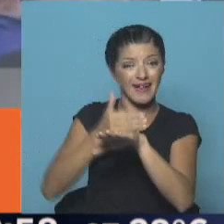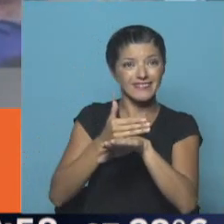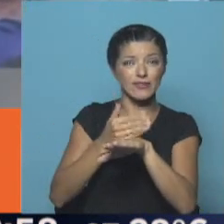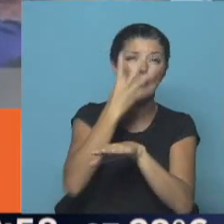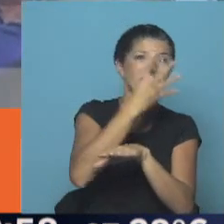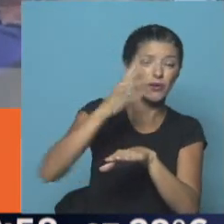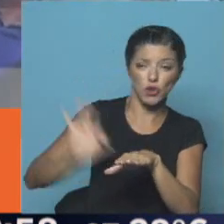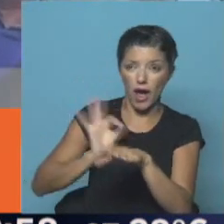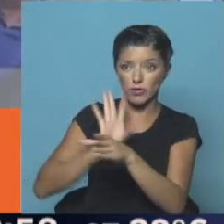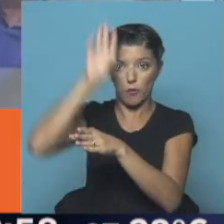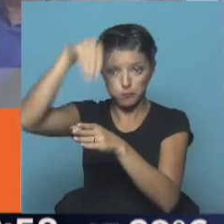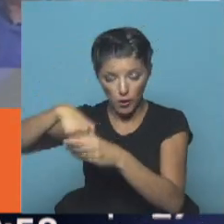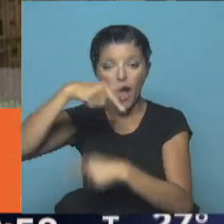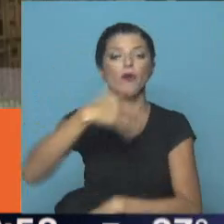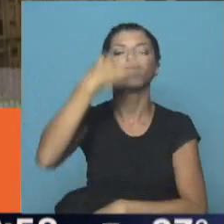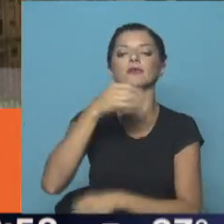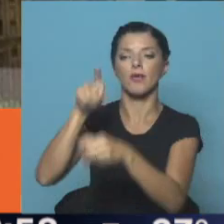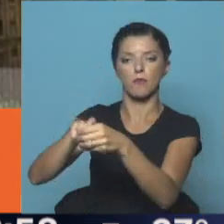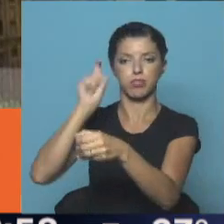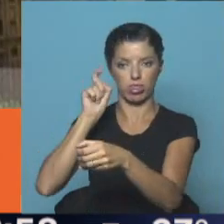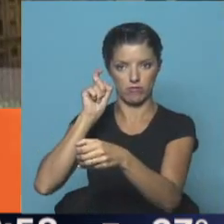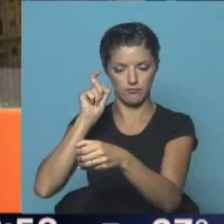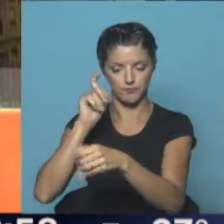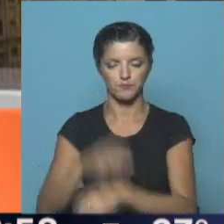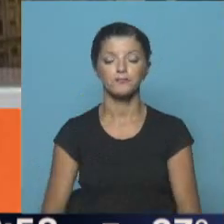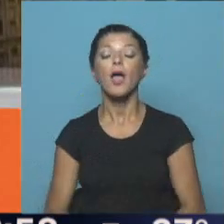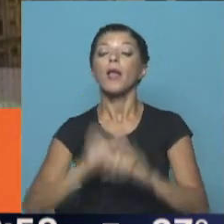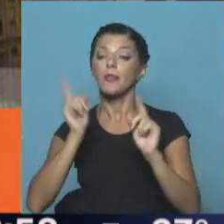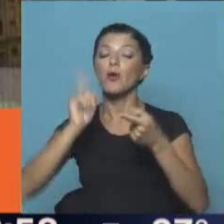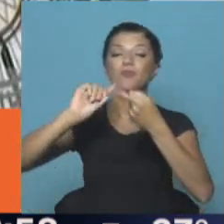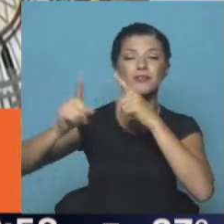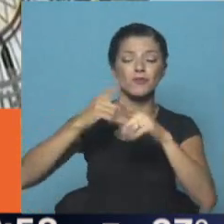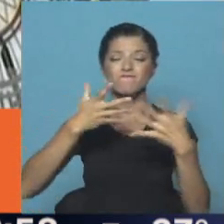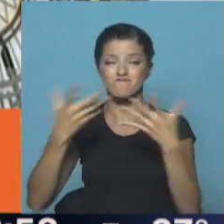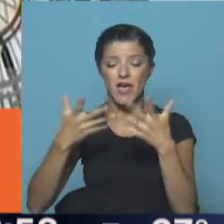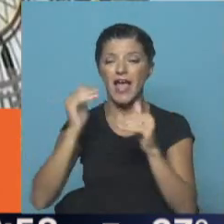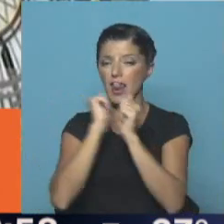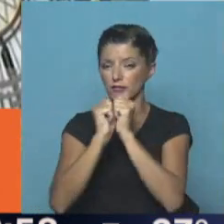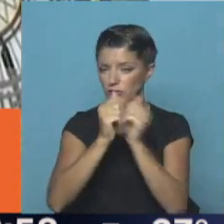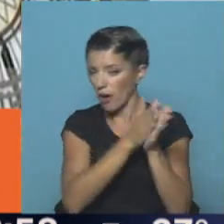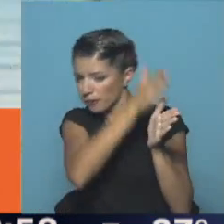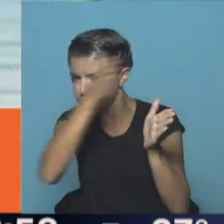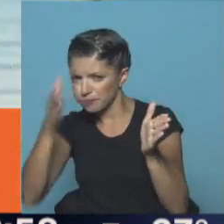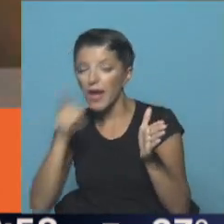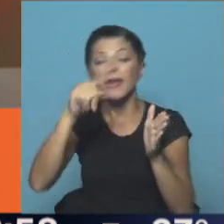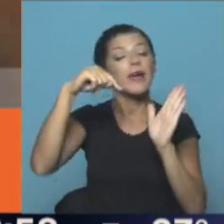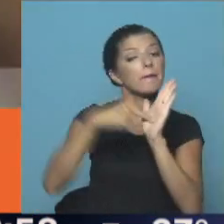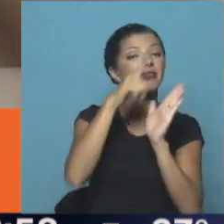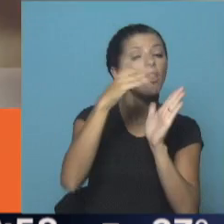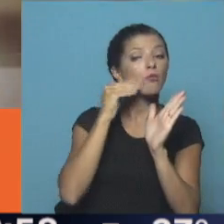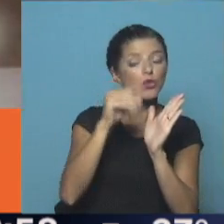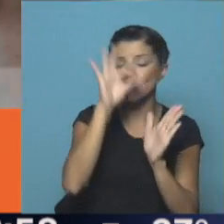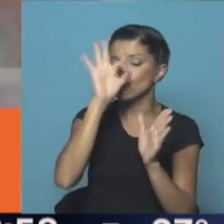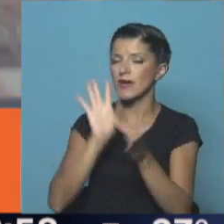por 44 años. Con una relación ambivalente a lo largo de su historia, Londres nunca se